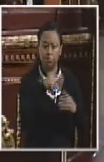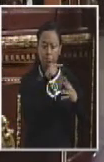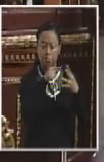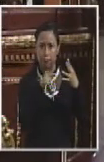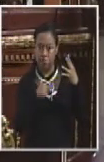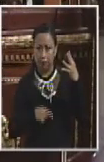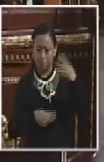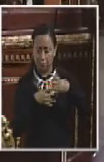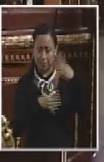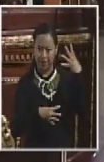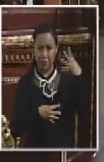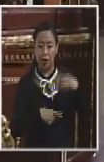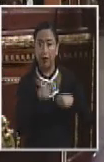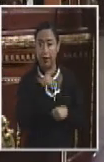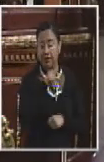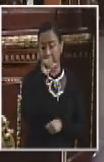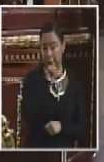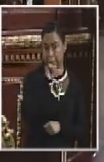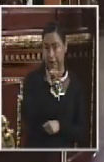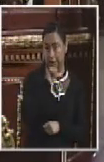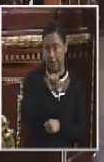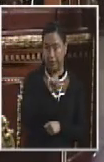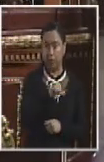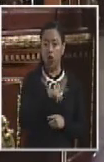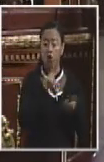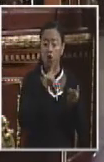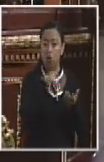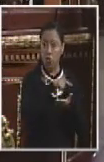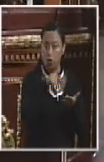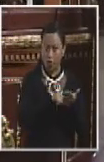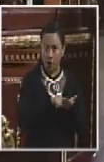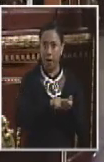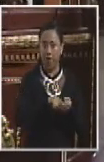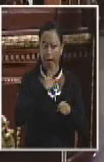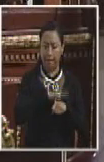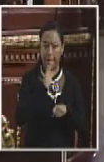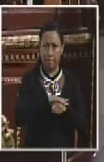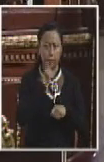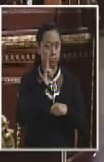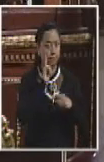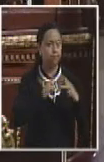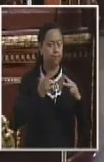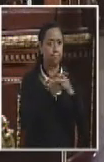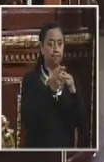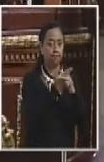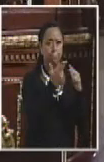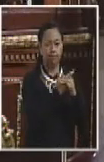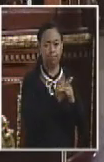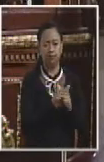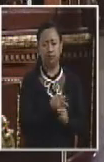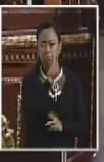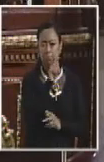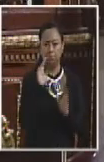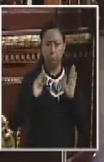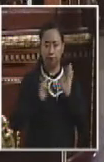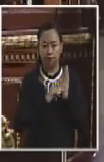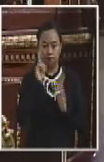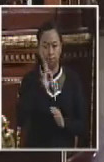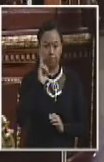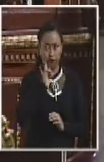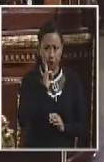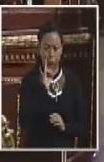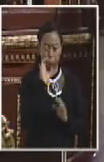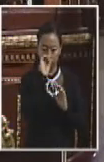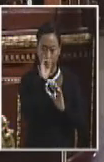16 del ranking nacional de tasa de feminicidios por cada 100,000 mujeres, con 0.57